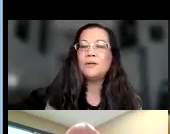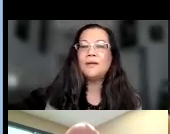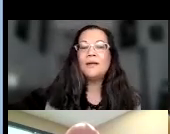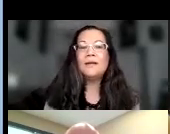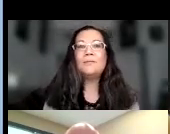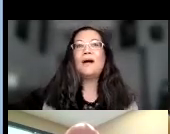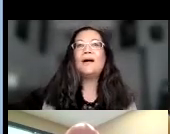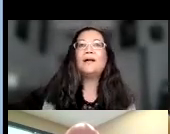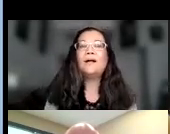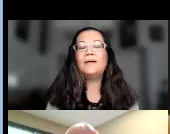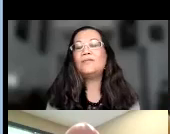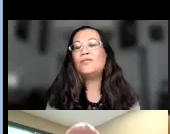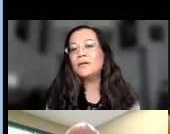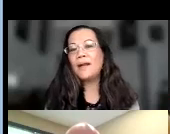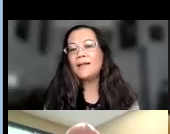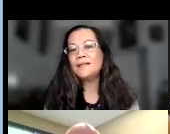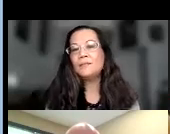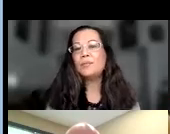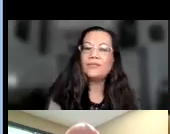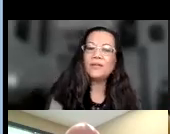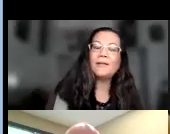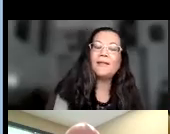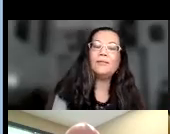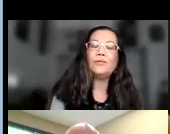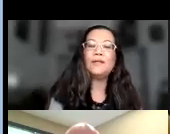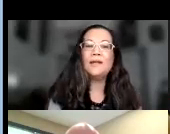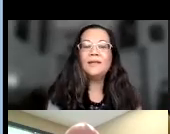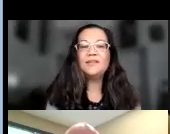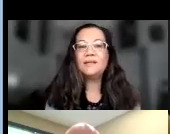el CBO que se aprobó, pero